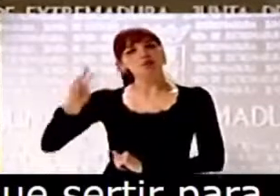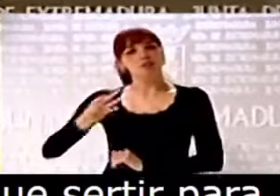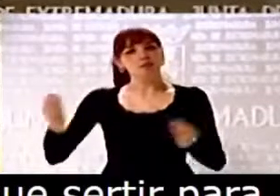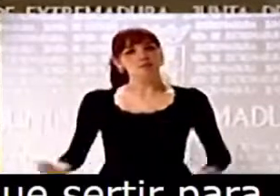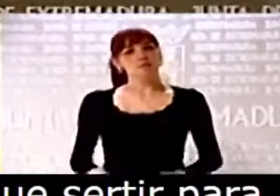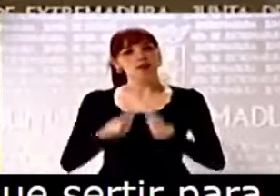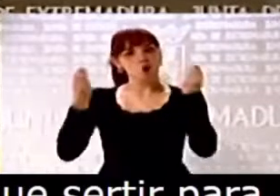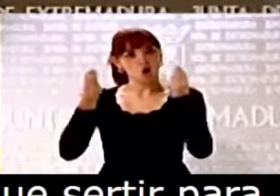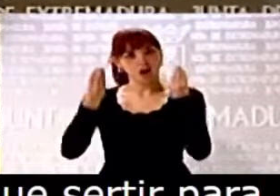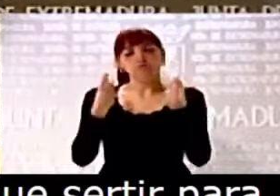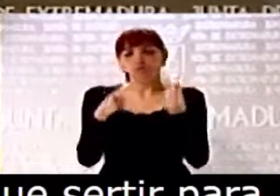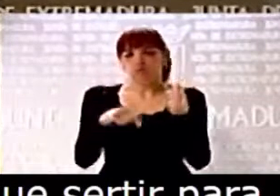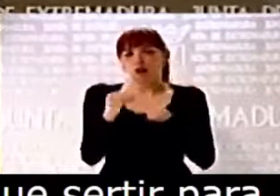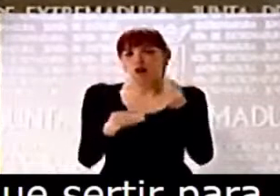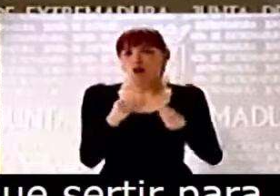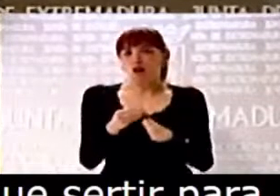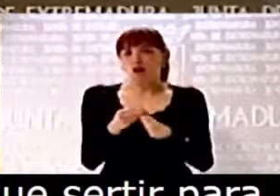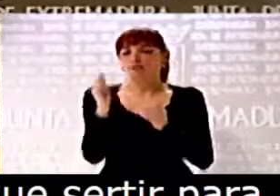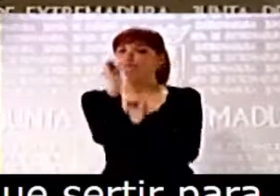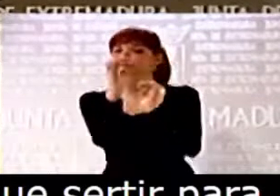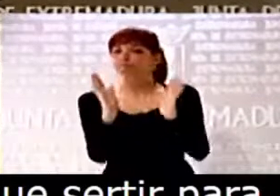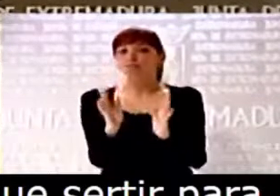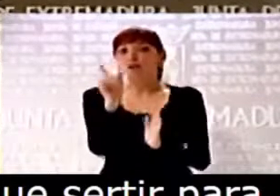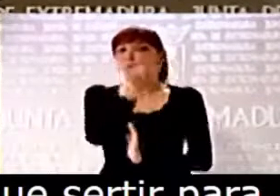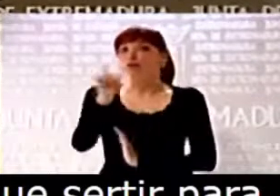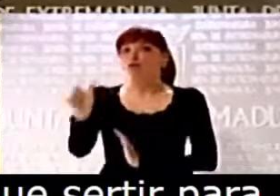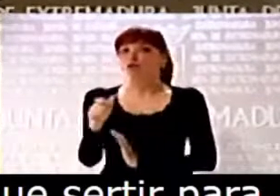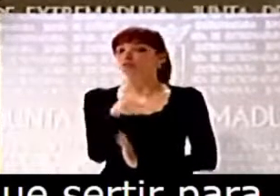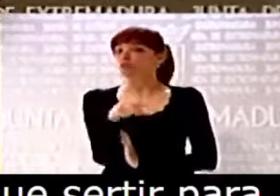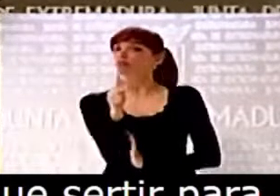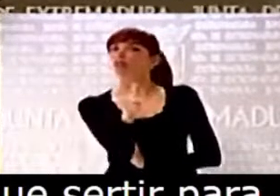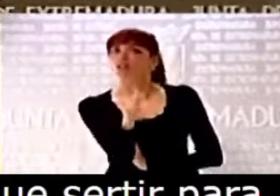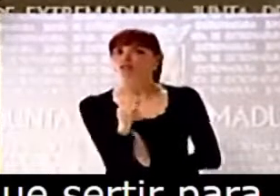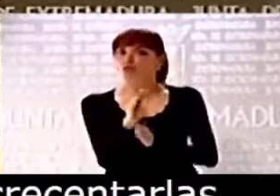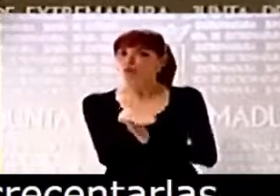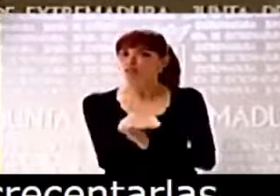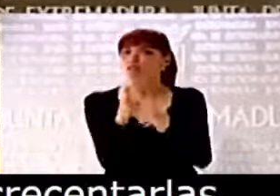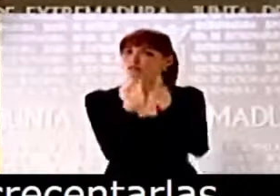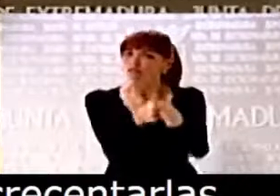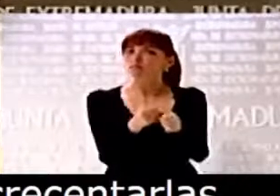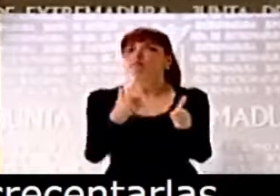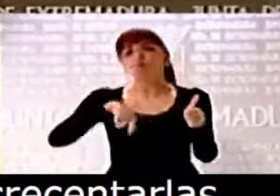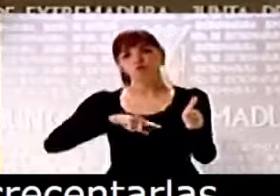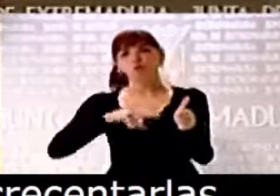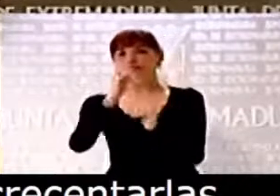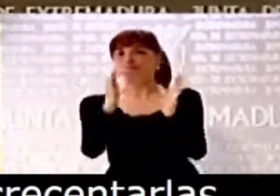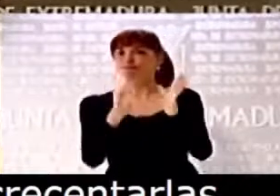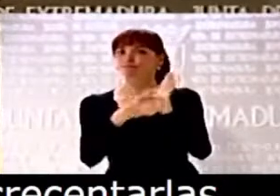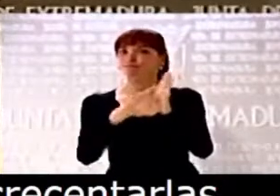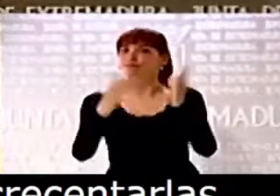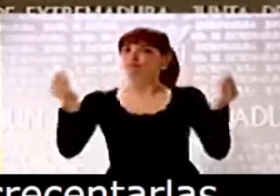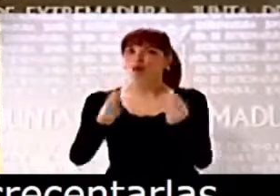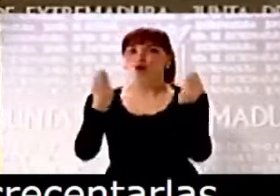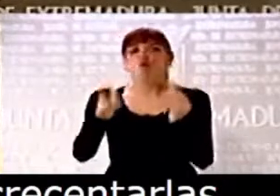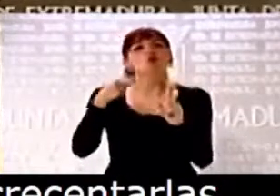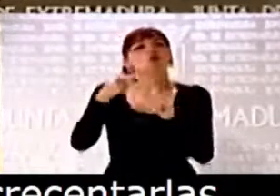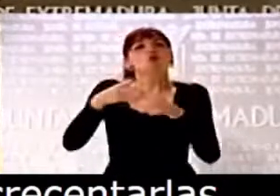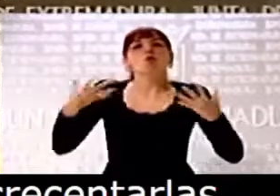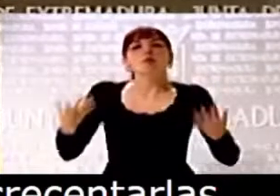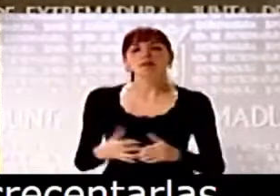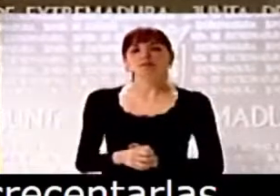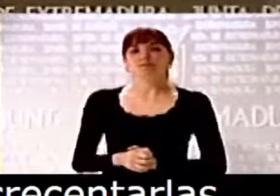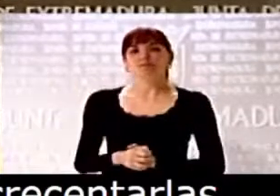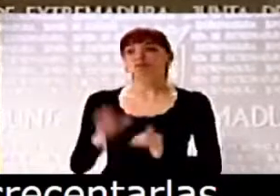mejorar, y así lo vamos a hacer, la atención a las personas que tienen derecho a ser cuidadas. Bajo el objetivo de individualizar la atención